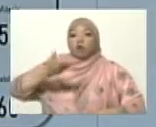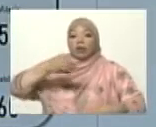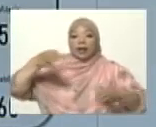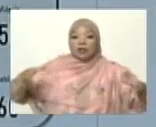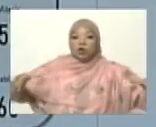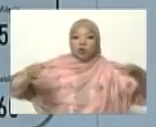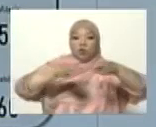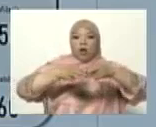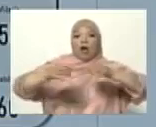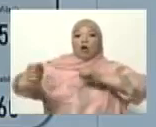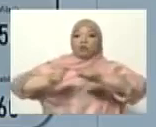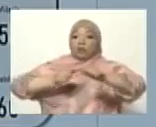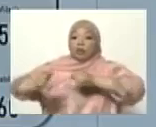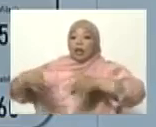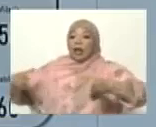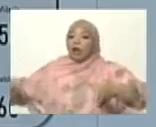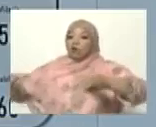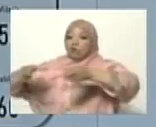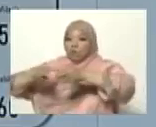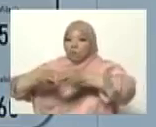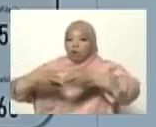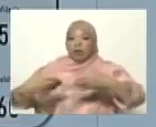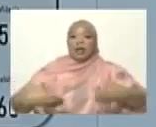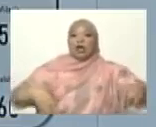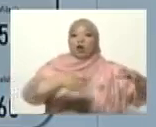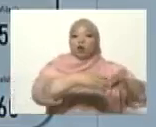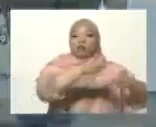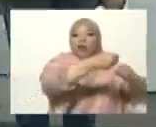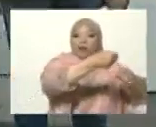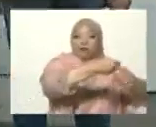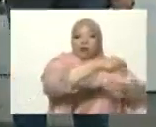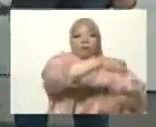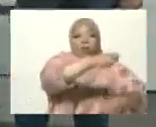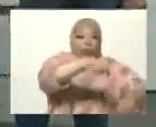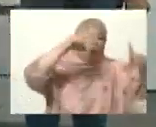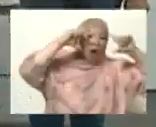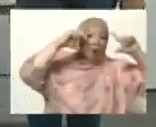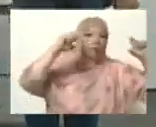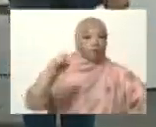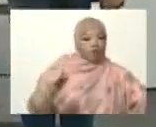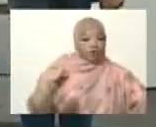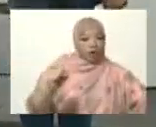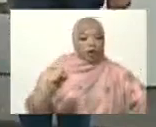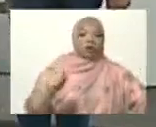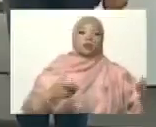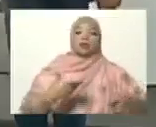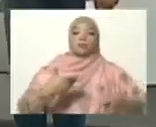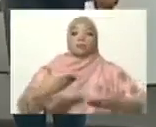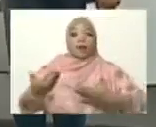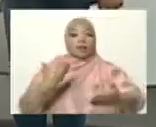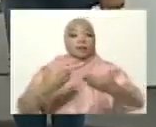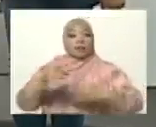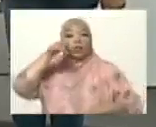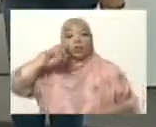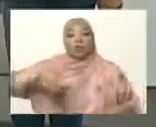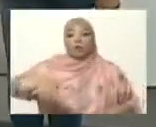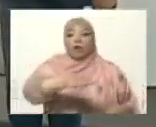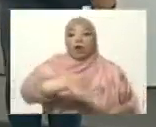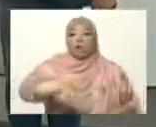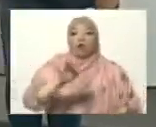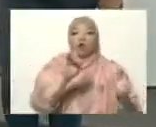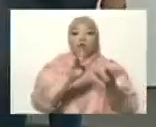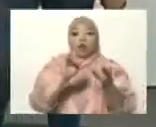coordinadora y operativa. Es la tecnología, la plataforma tecnológica al servicio del pueblo venezolano. Así y en es. Conexión directa con